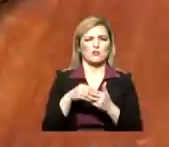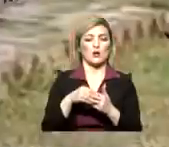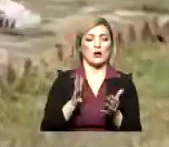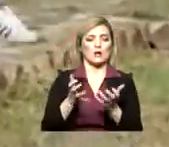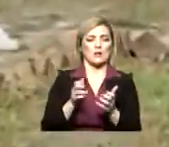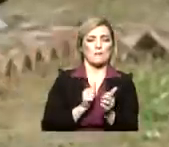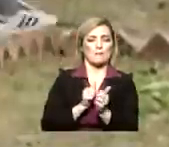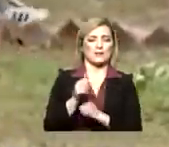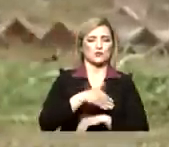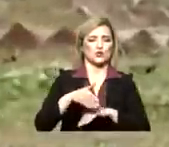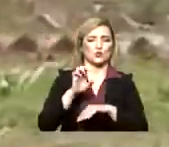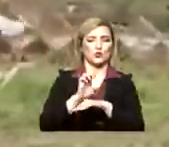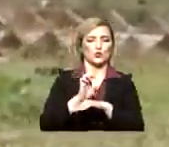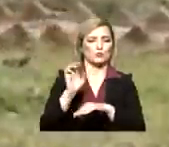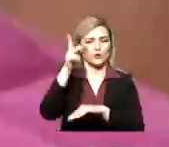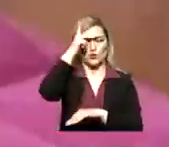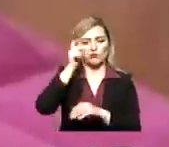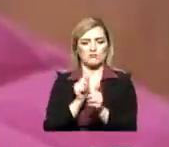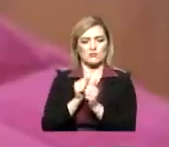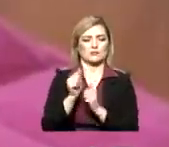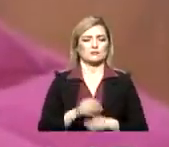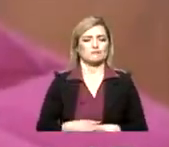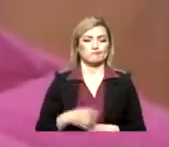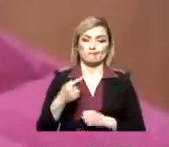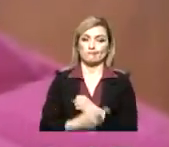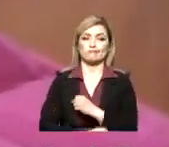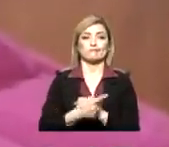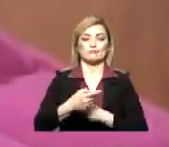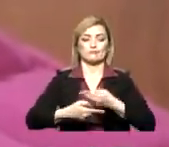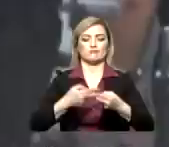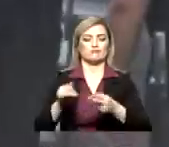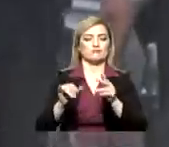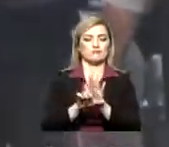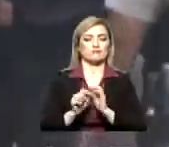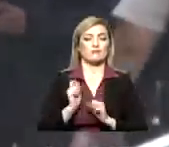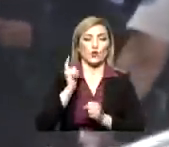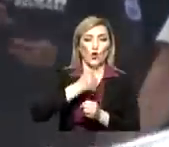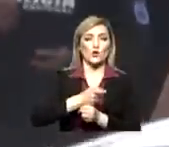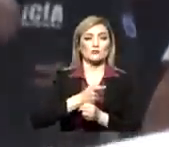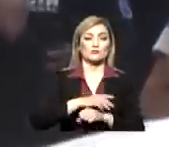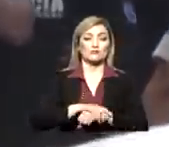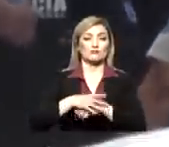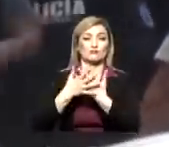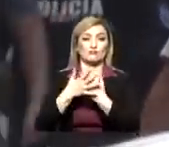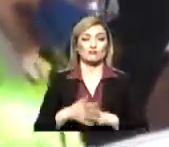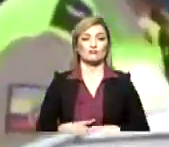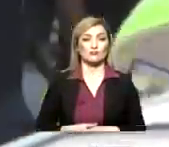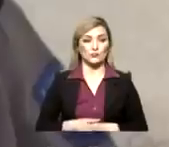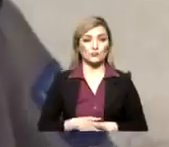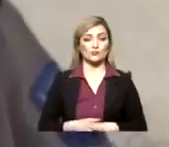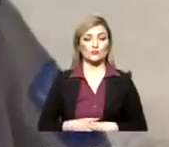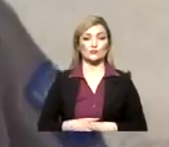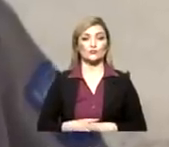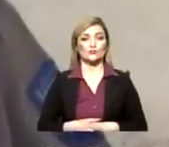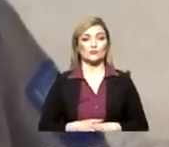con Perú. A Noé Salcedo se le realizó la audiencia de formulación de cargos por lavado de activos y se le dictó prisión preventiva. Prisión